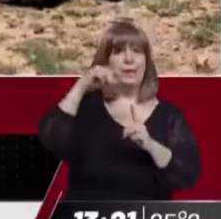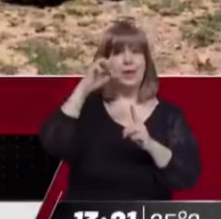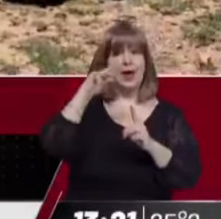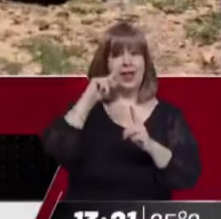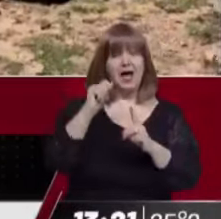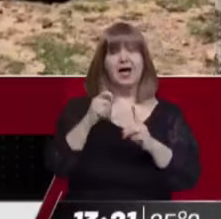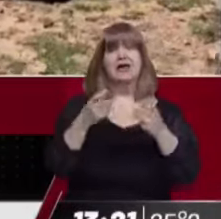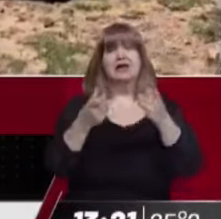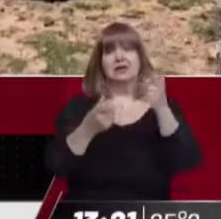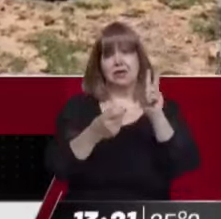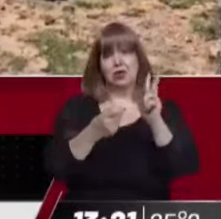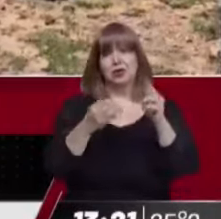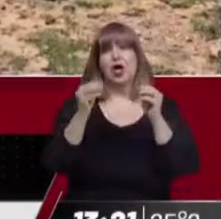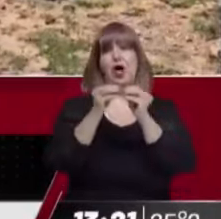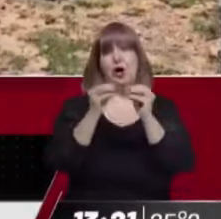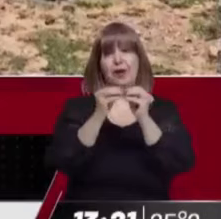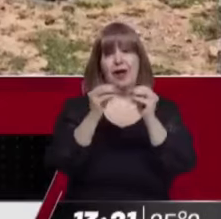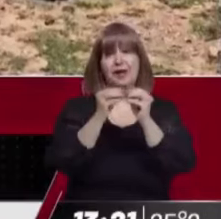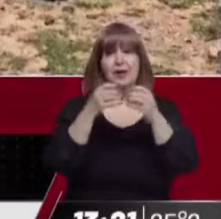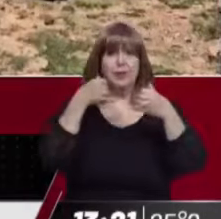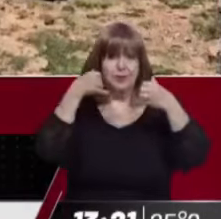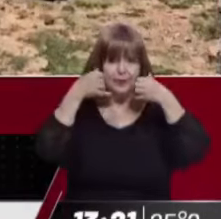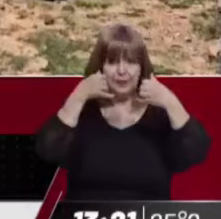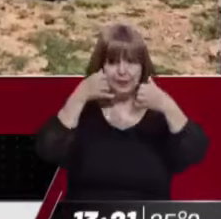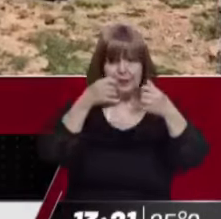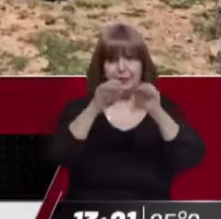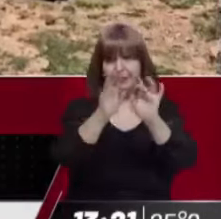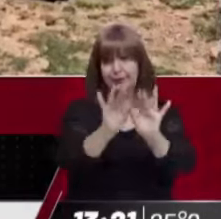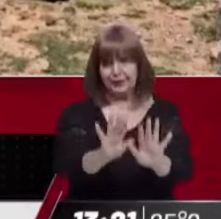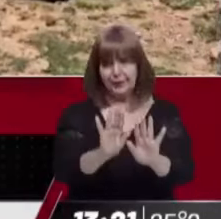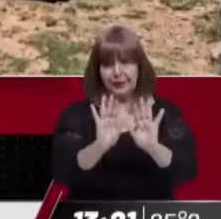saliera de esta manera. Con el equipo de ustedes, con Boy, con Bache, así